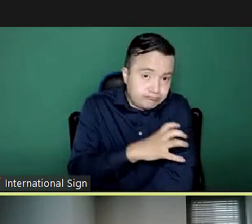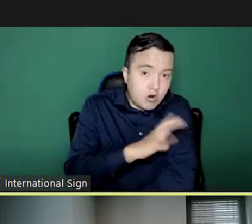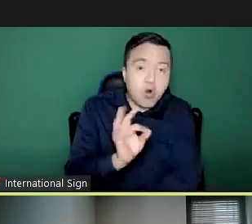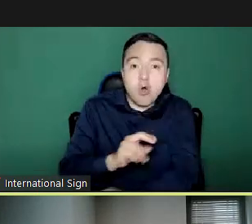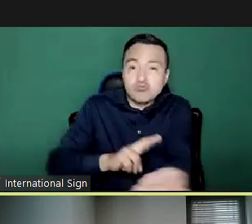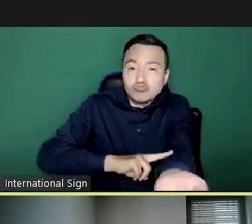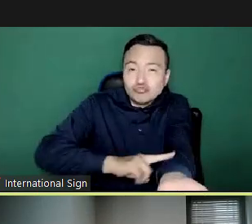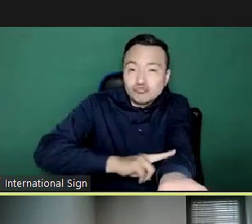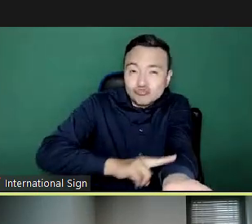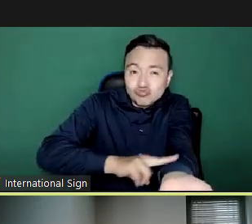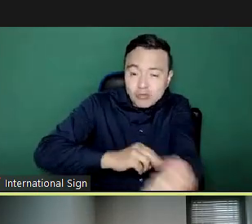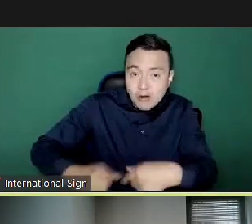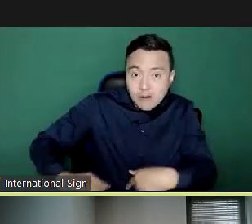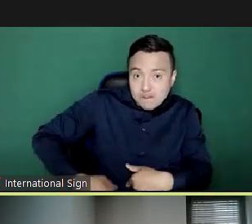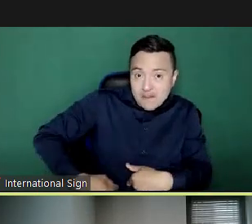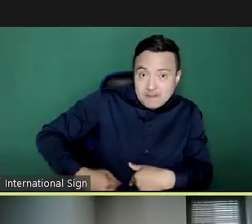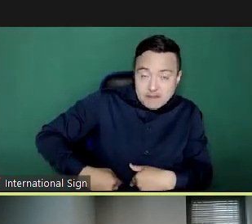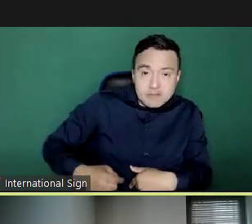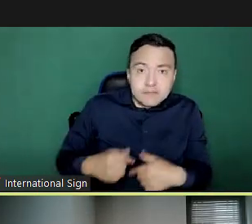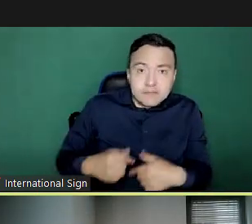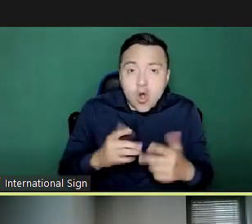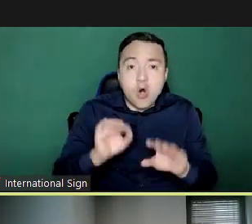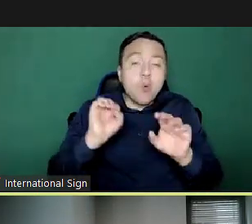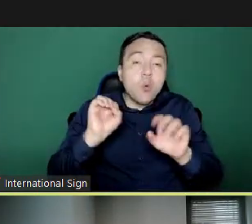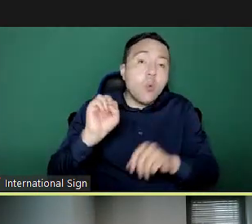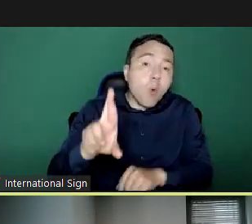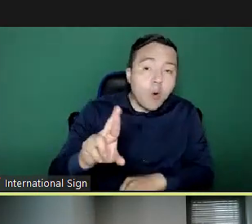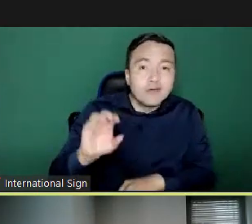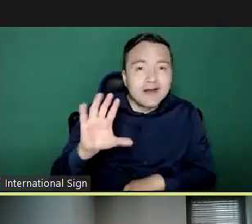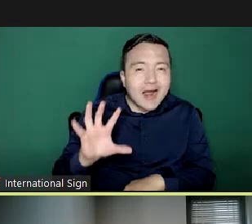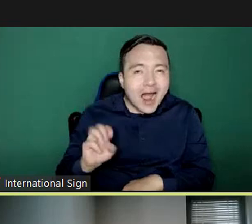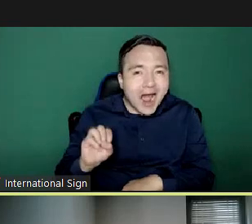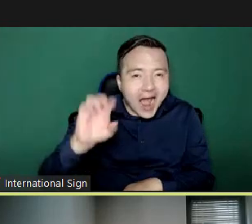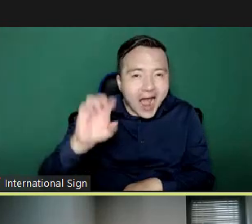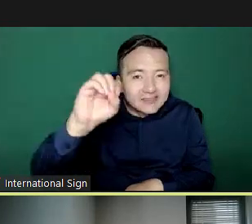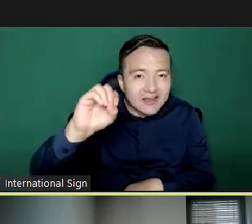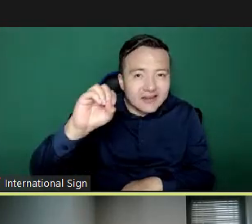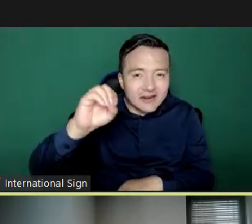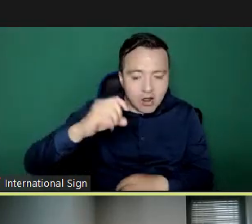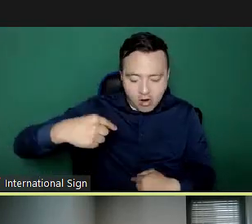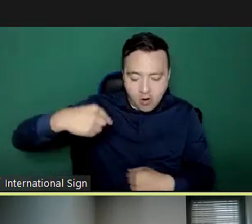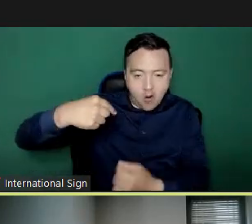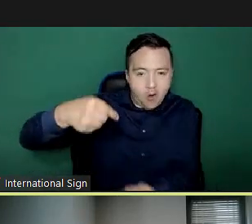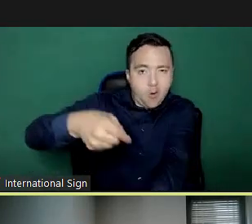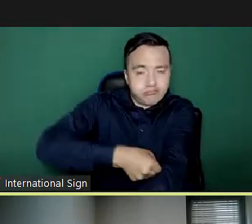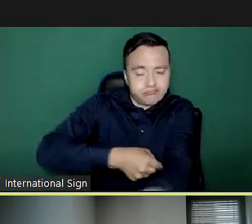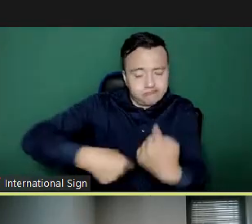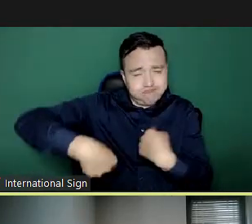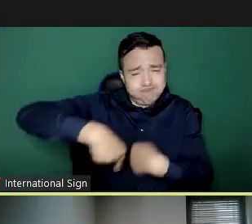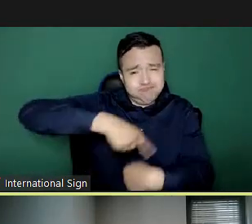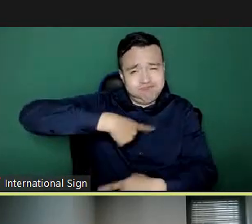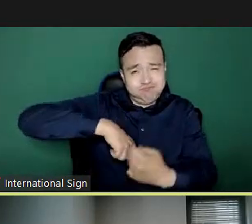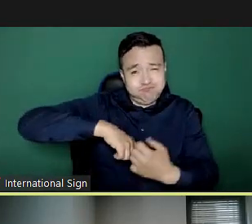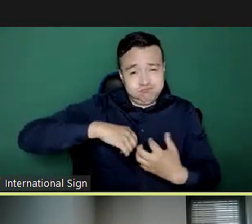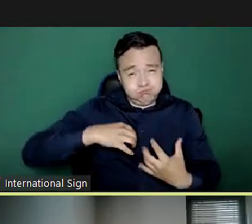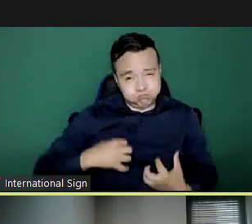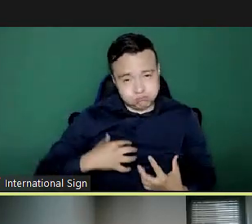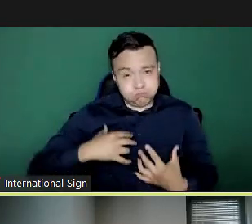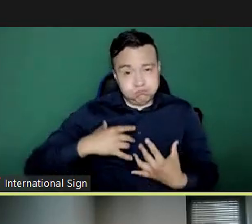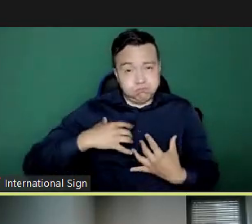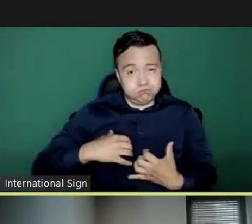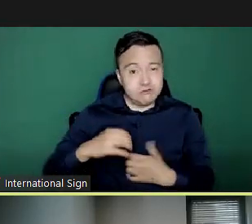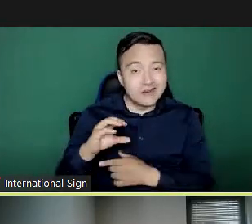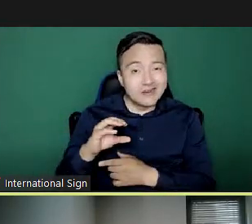la quimioterapia. Este nivel de disrupción muestra lo difícil que es mantener la salud,